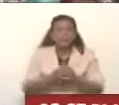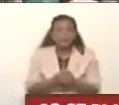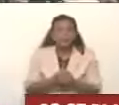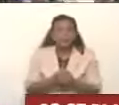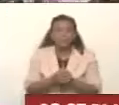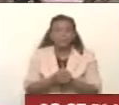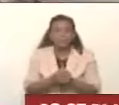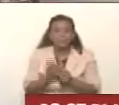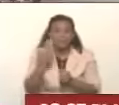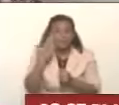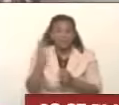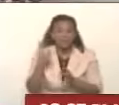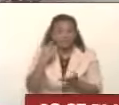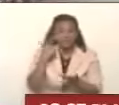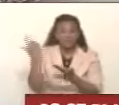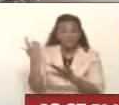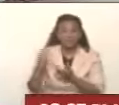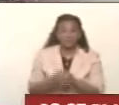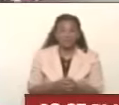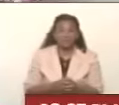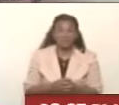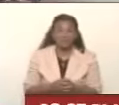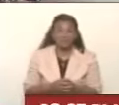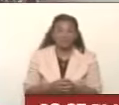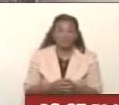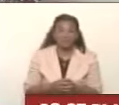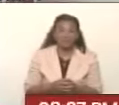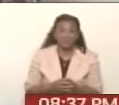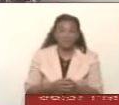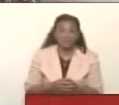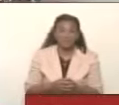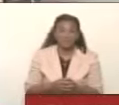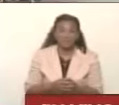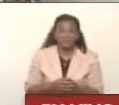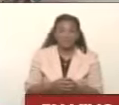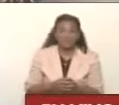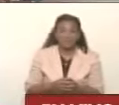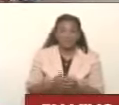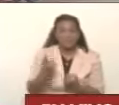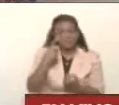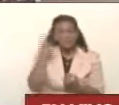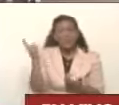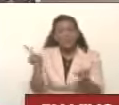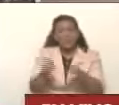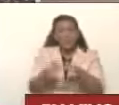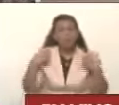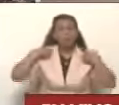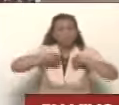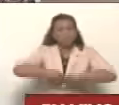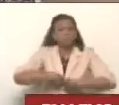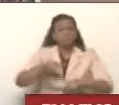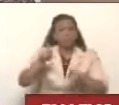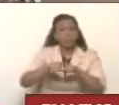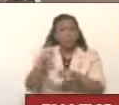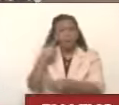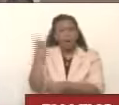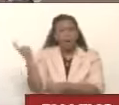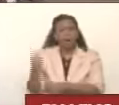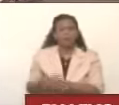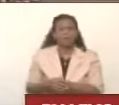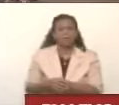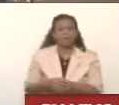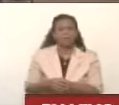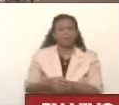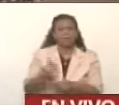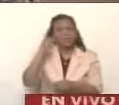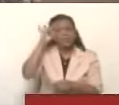Winston vino elegante, ¿vale? Mira cómo vino Winston, chico. Yo quiero una chaqueta así, Winston, para los programas de los